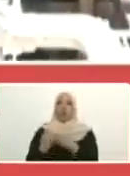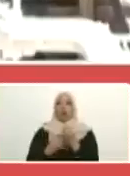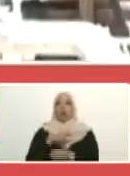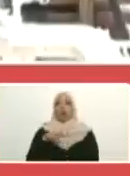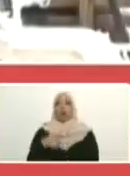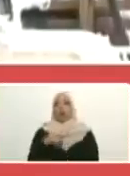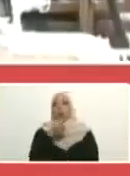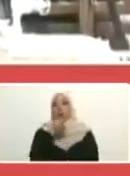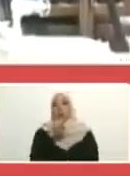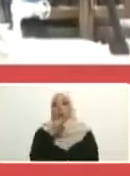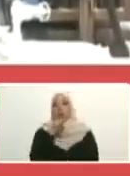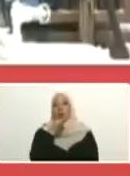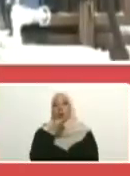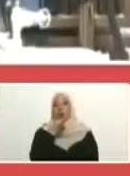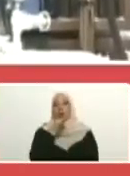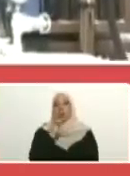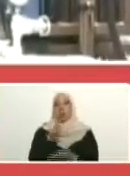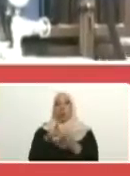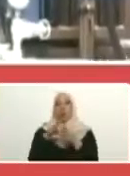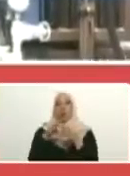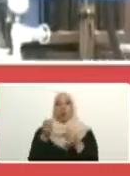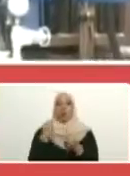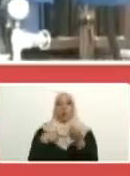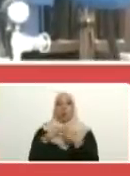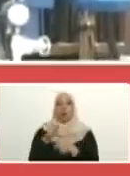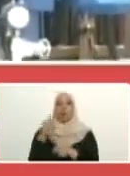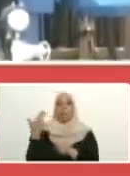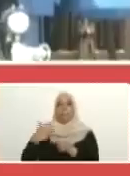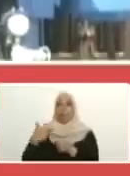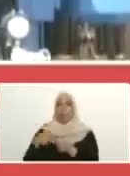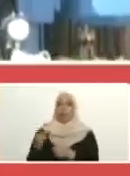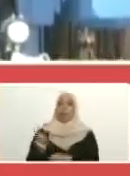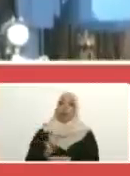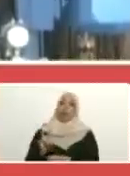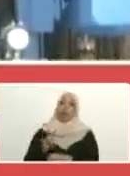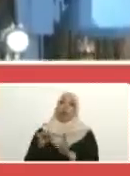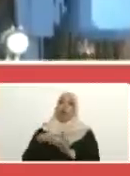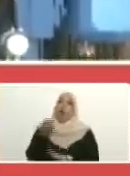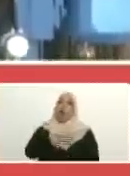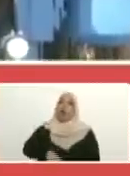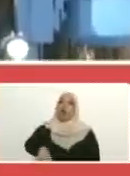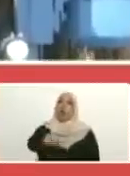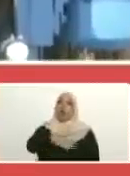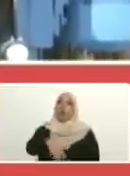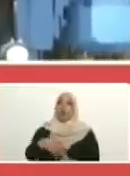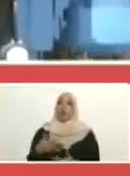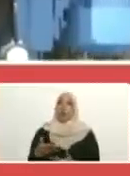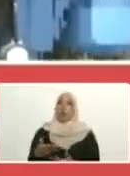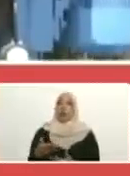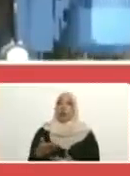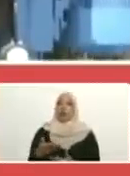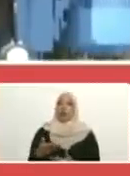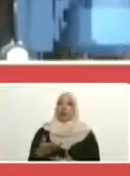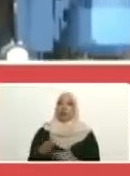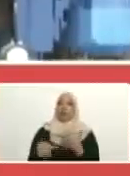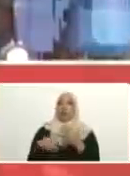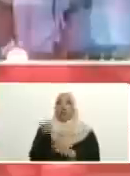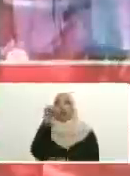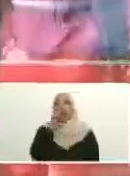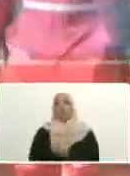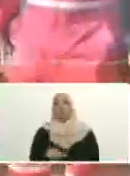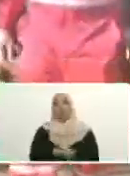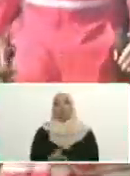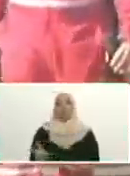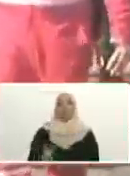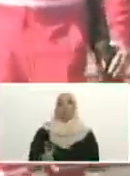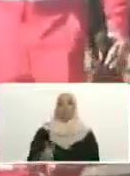trabajadoras, toda la riqueza petrolera de Venezuela, ¿para dónde va? Va para el pueblo de